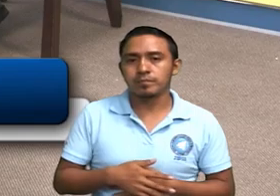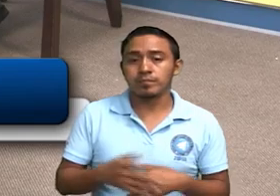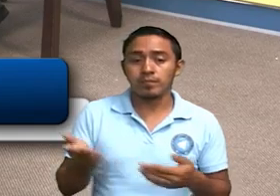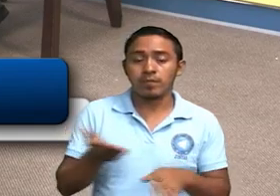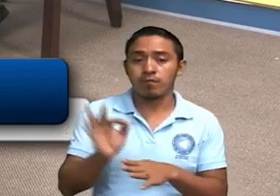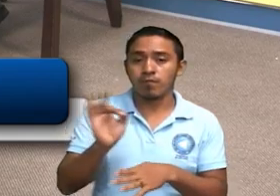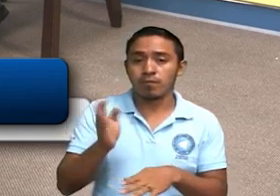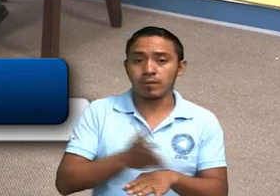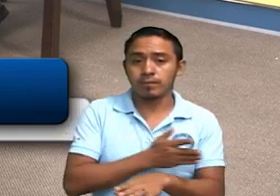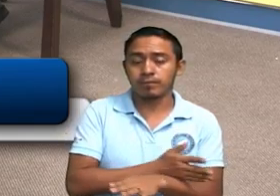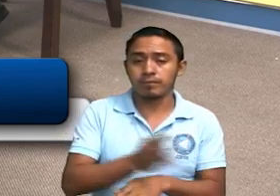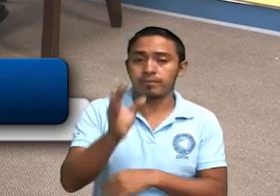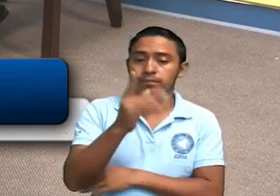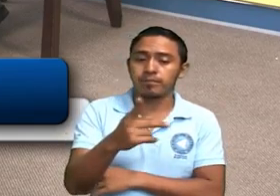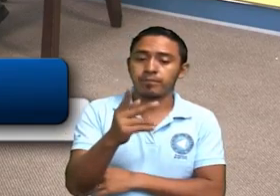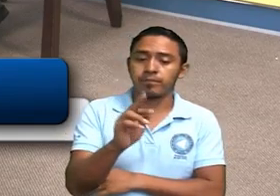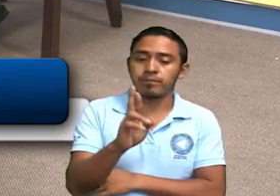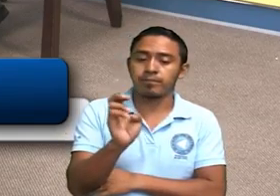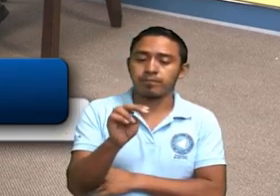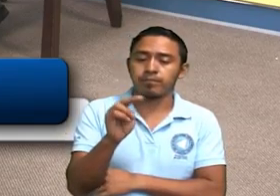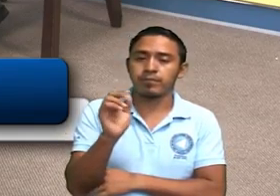prenatal, es decir,